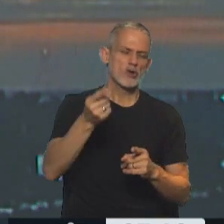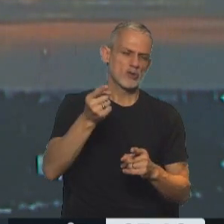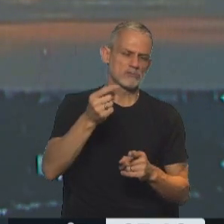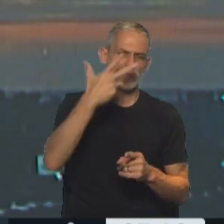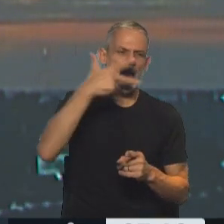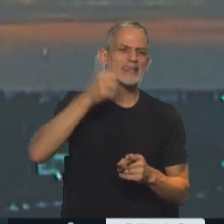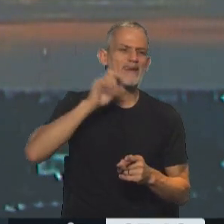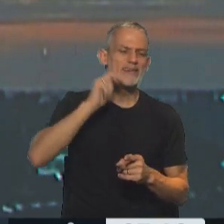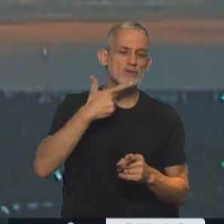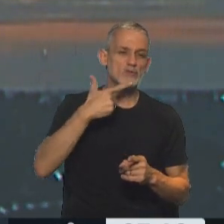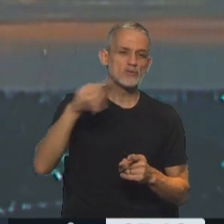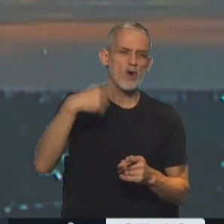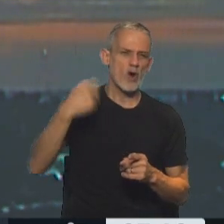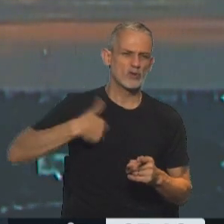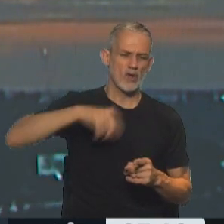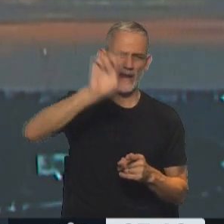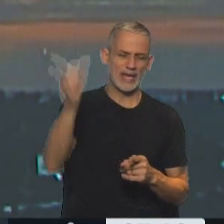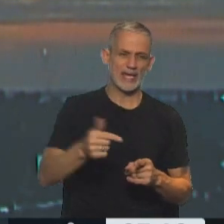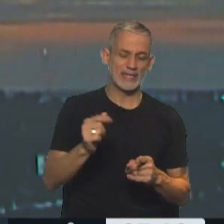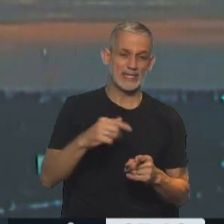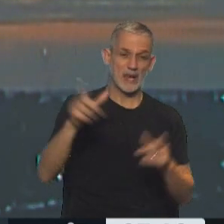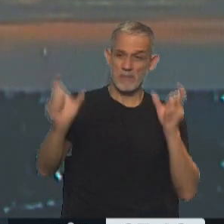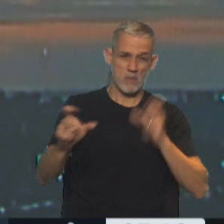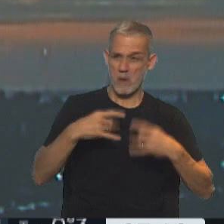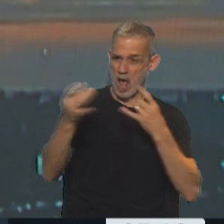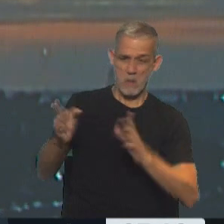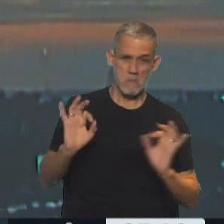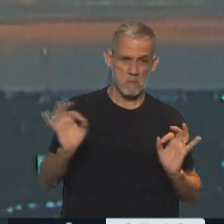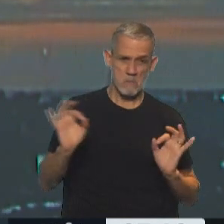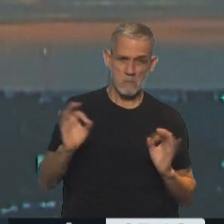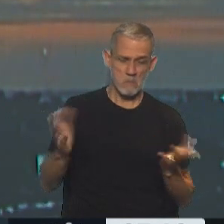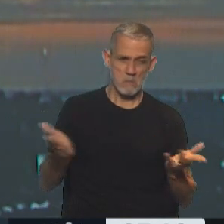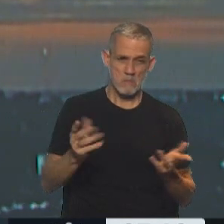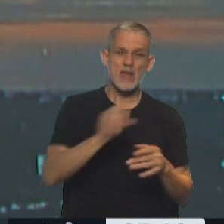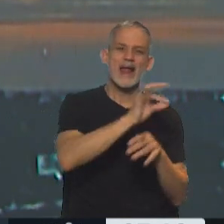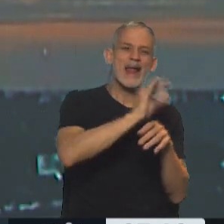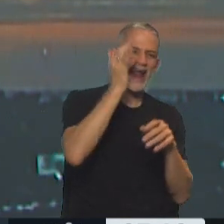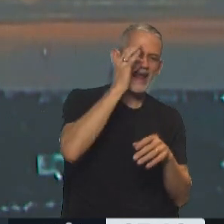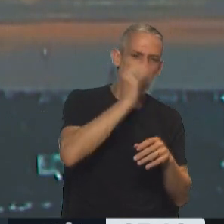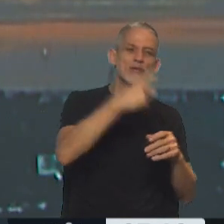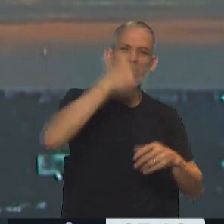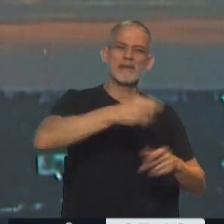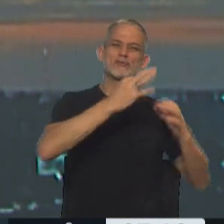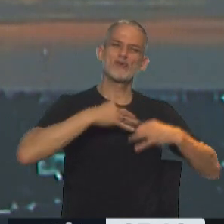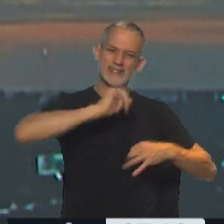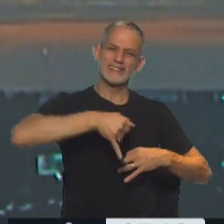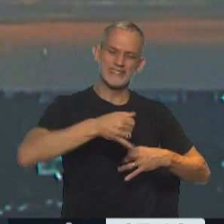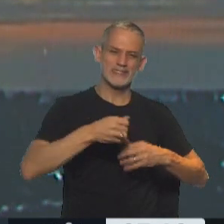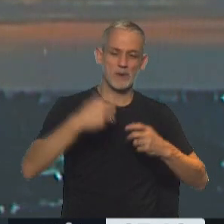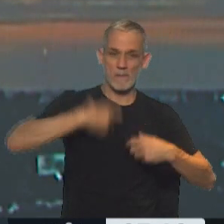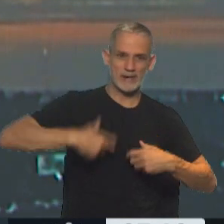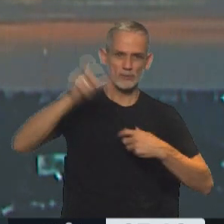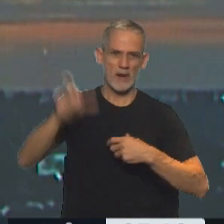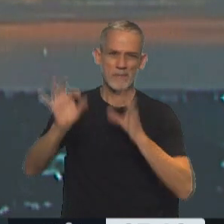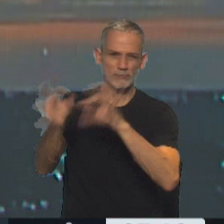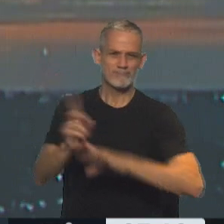se dan en el resto de la Argentina, que no hay el riesgo de contagio interhumano. Bueno. Nuestro es ese, por eso nosotros tenemos